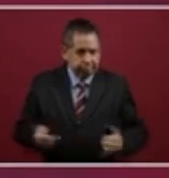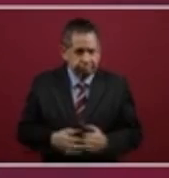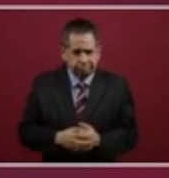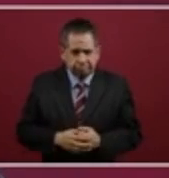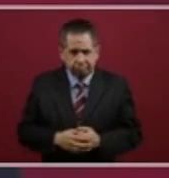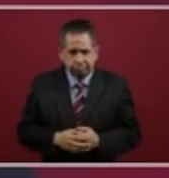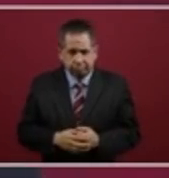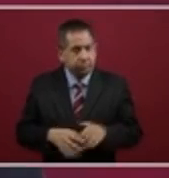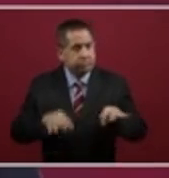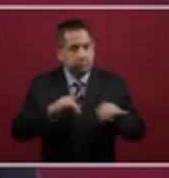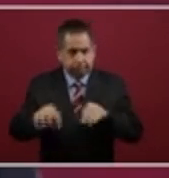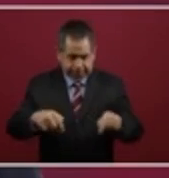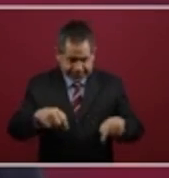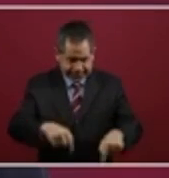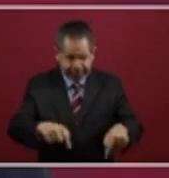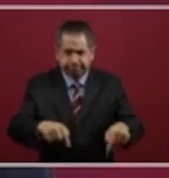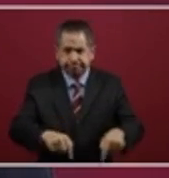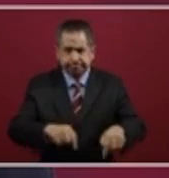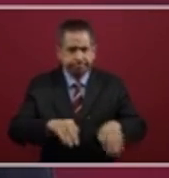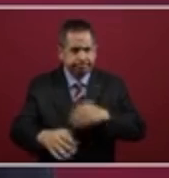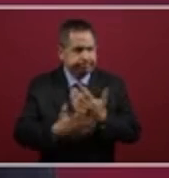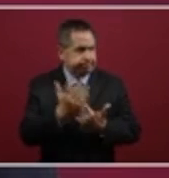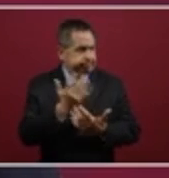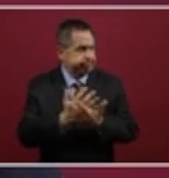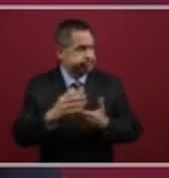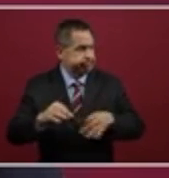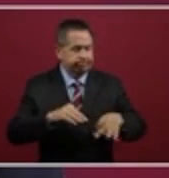¿Y el trabajo aquí?